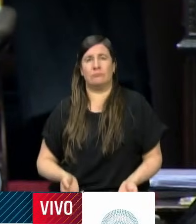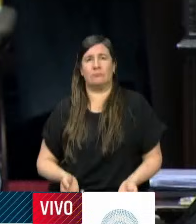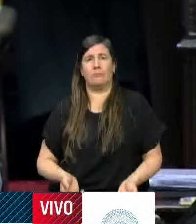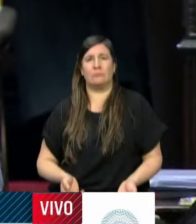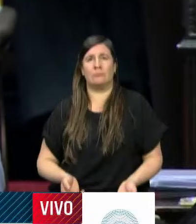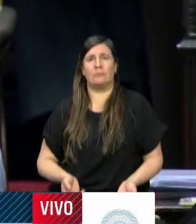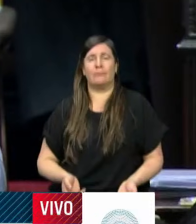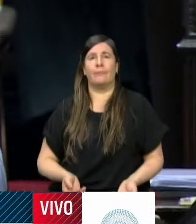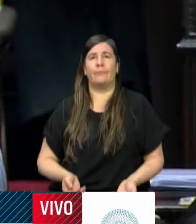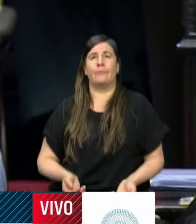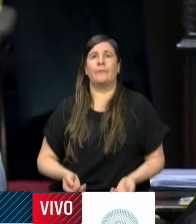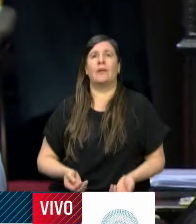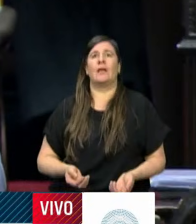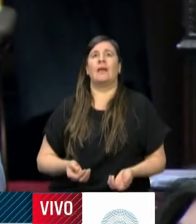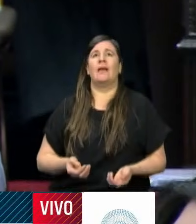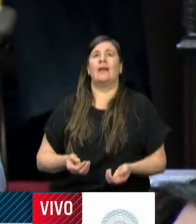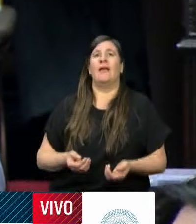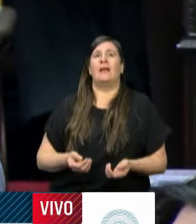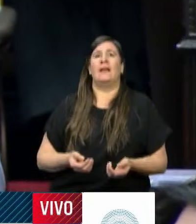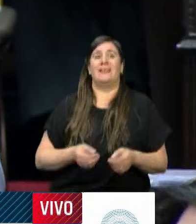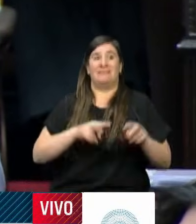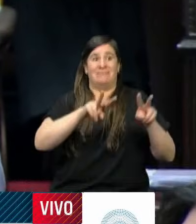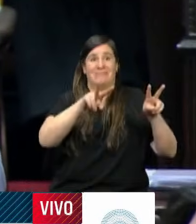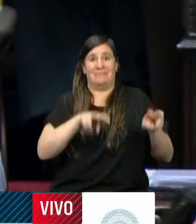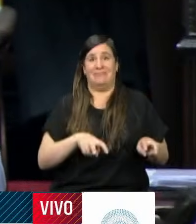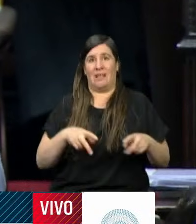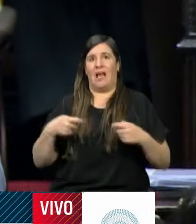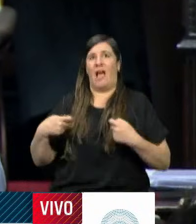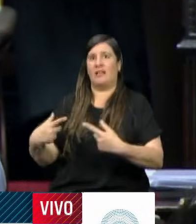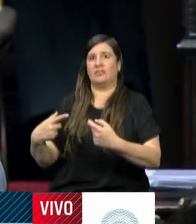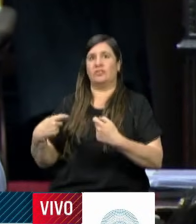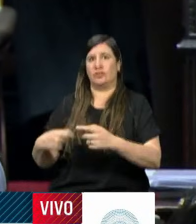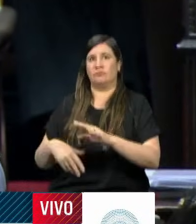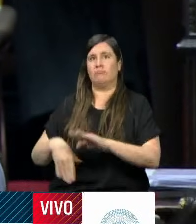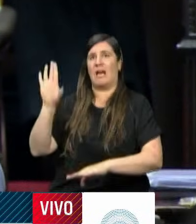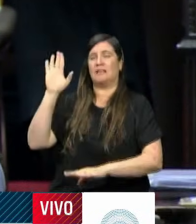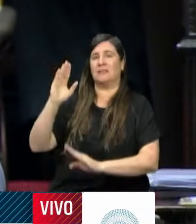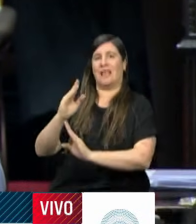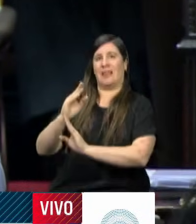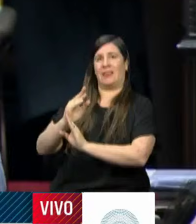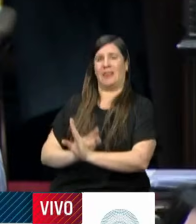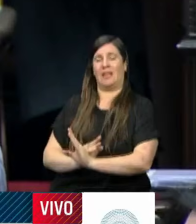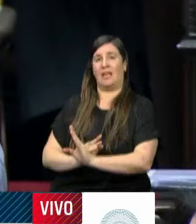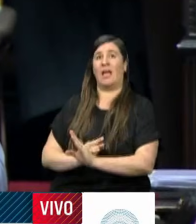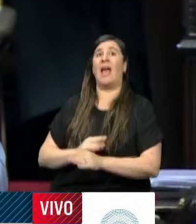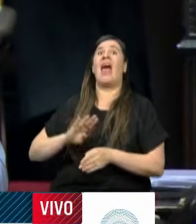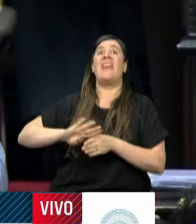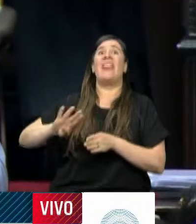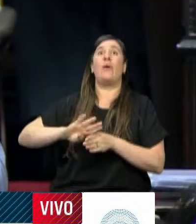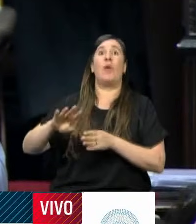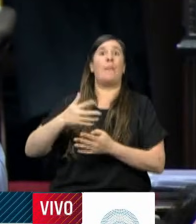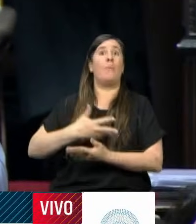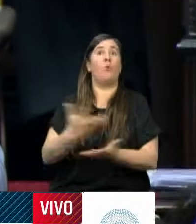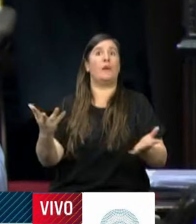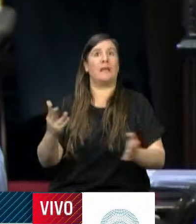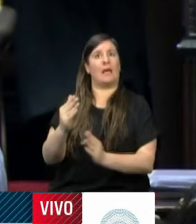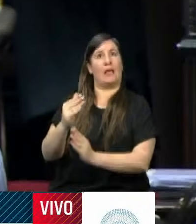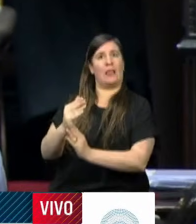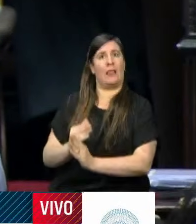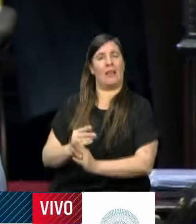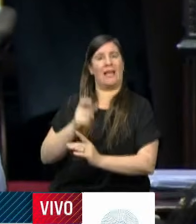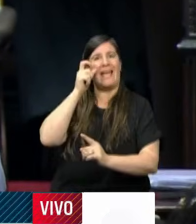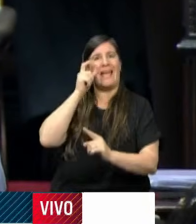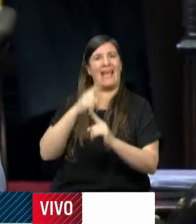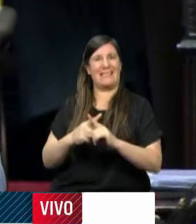La baja del déficit fiscal. La reducción de la deuda pública. Lo tuvimos al ex secretario de Finanzas, hoy